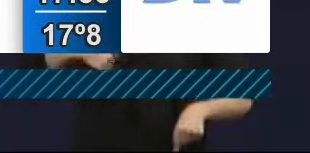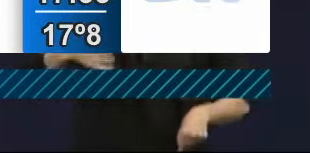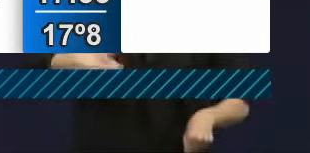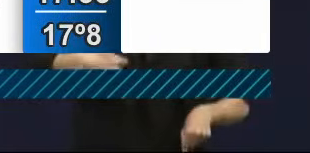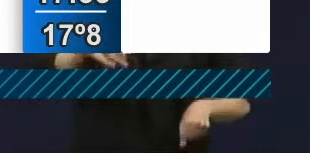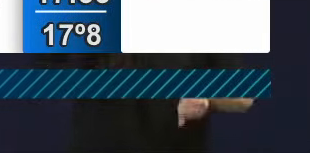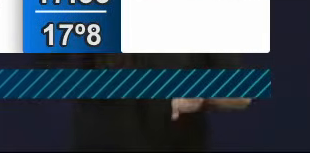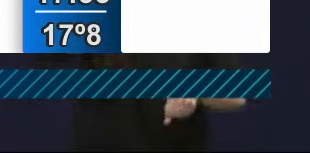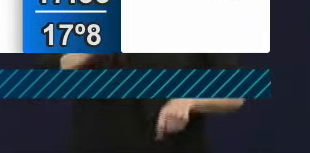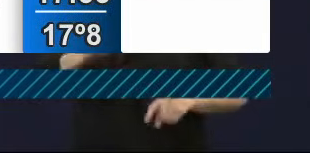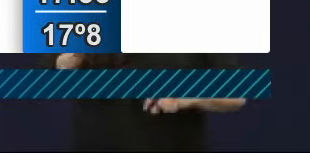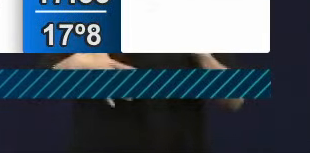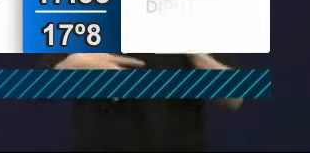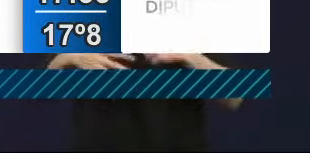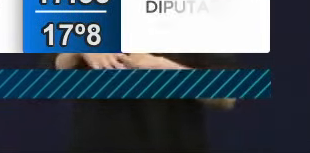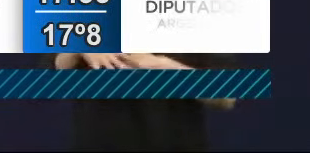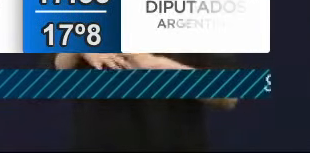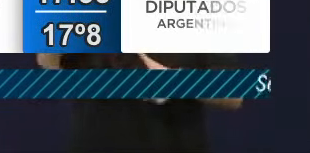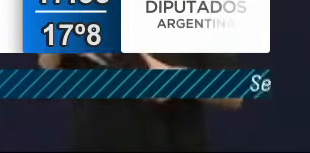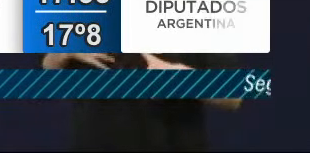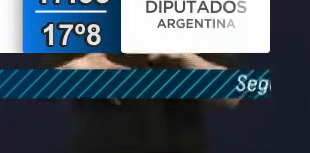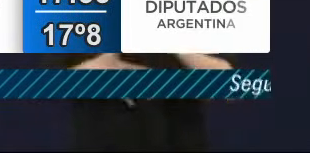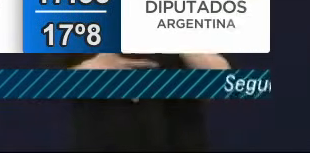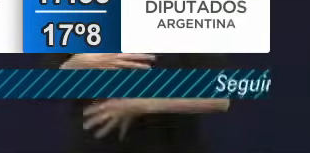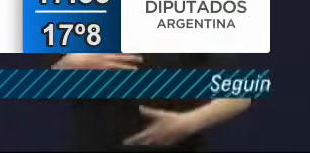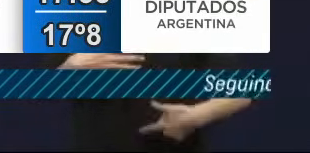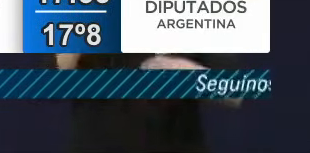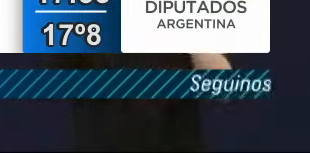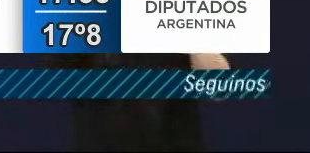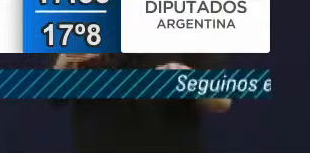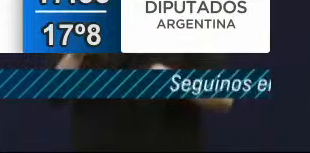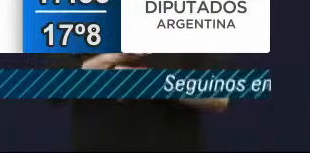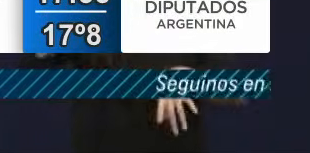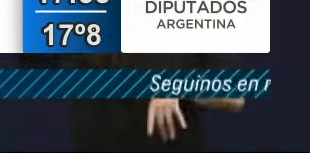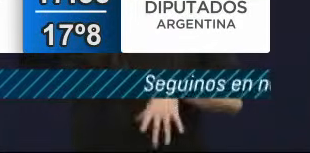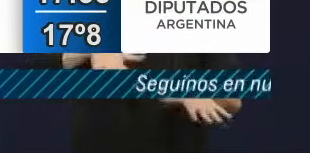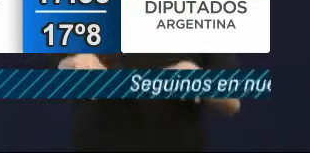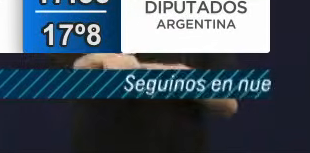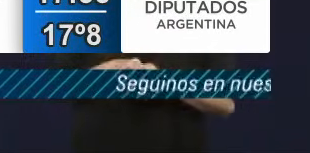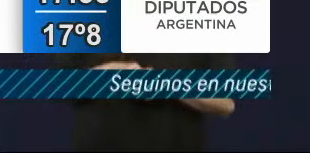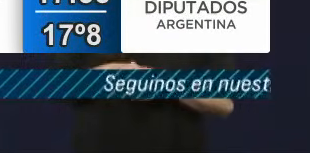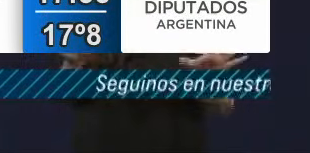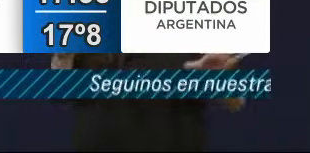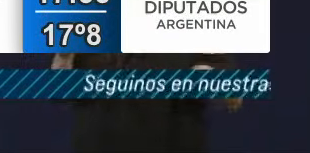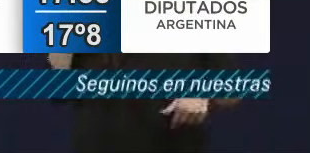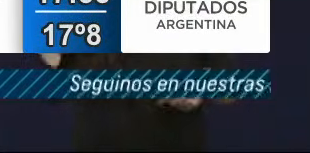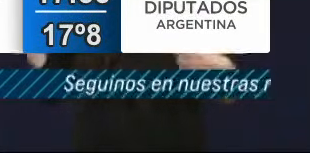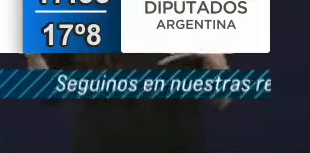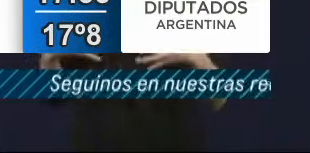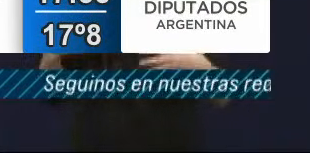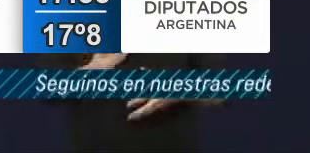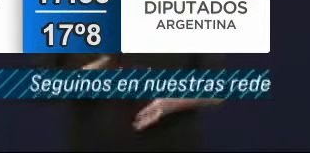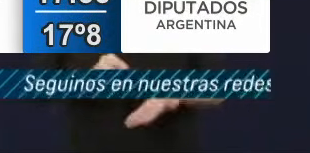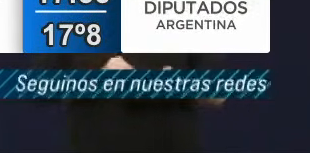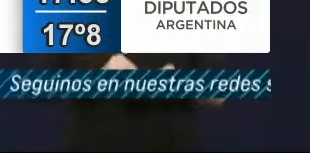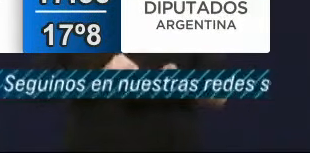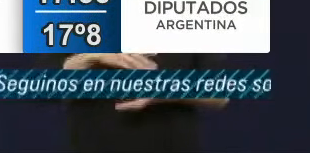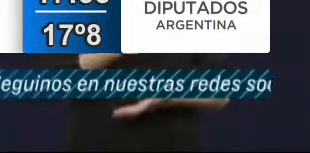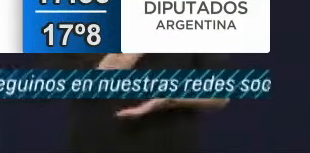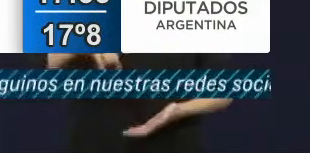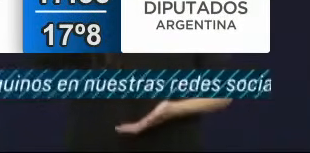toda América Latina. A diferencia de otras épocas, esta administración espera con ansias que la